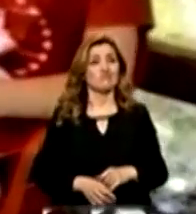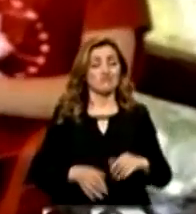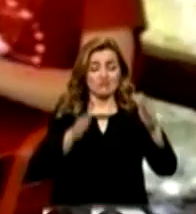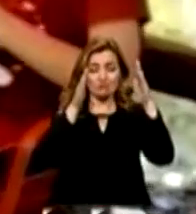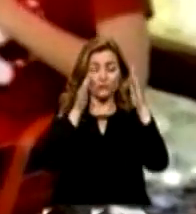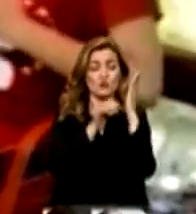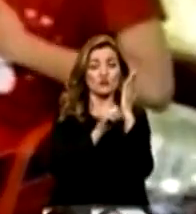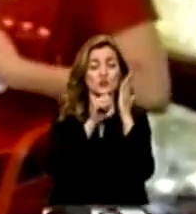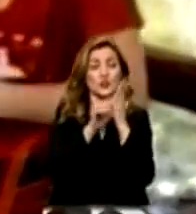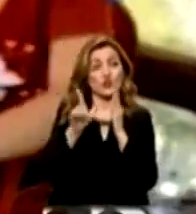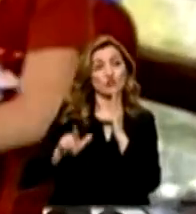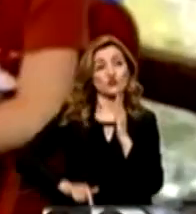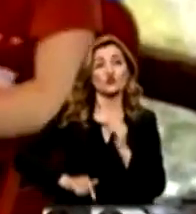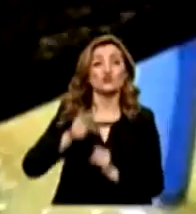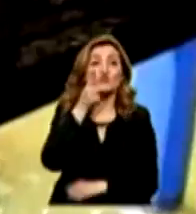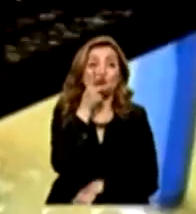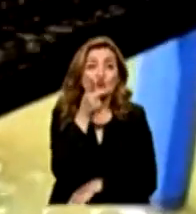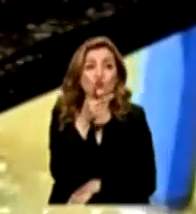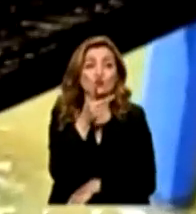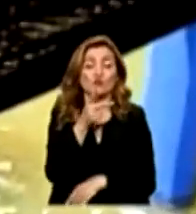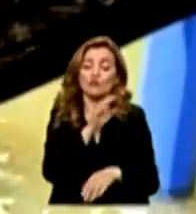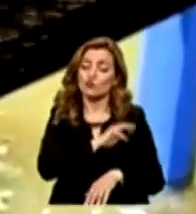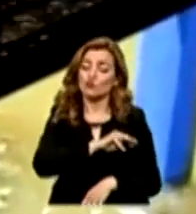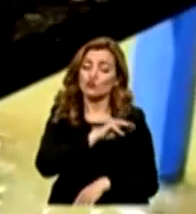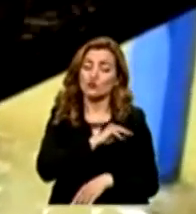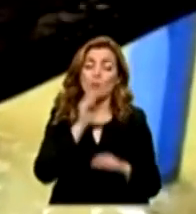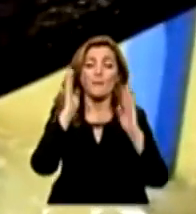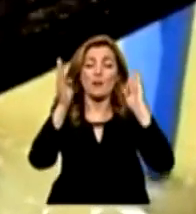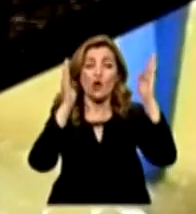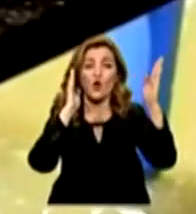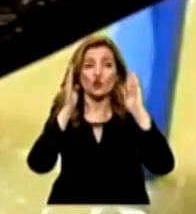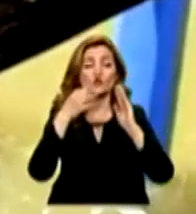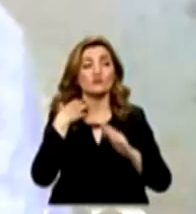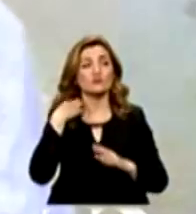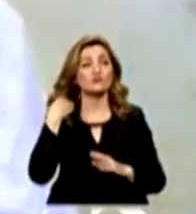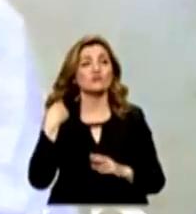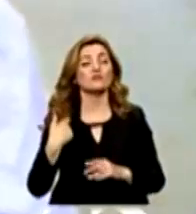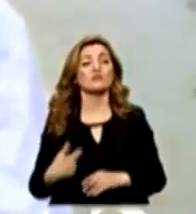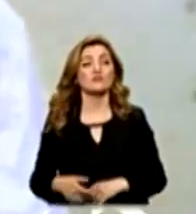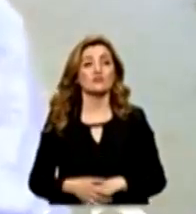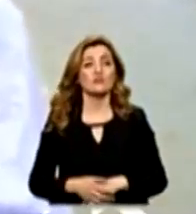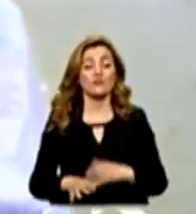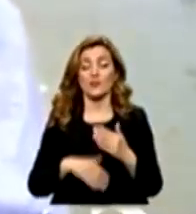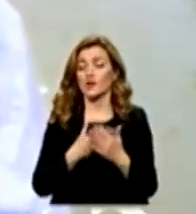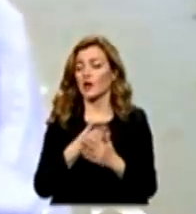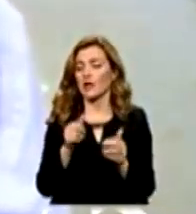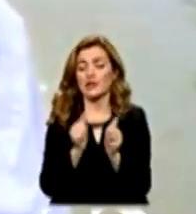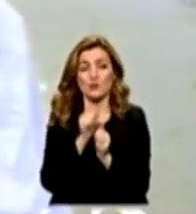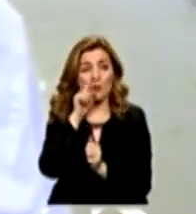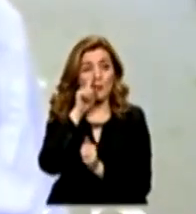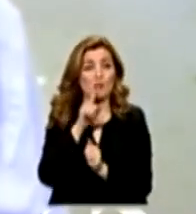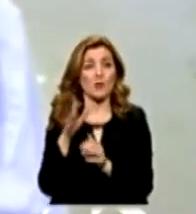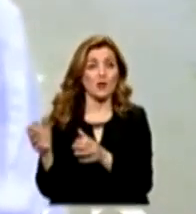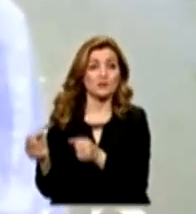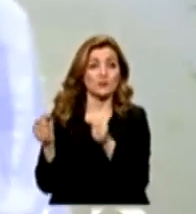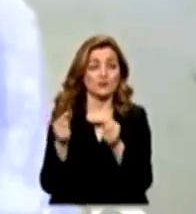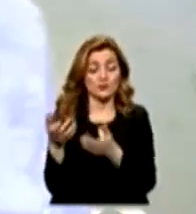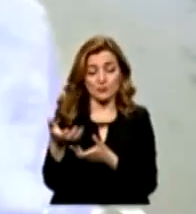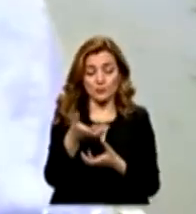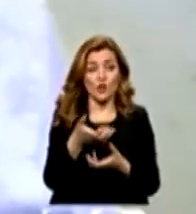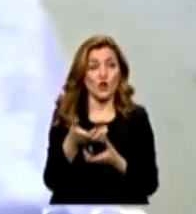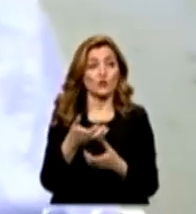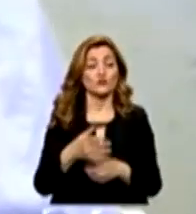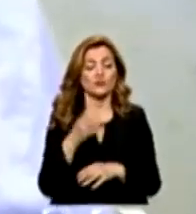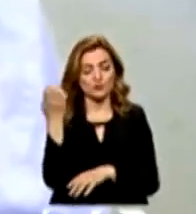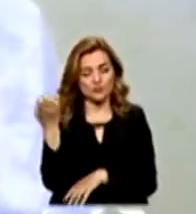atención del Ministerio de Salud Pública y el municipio de Babahoyo. De inmediato trasladamos a nuestro personal, bien sea de cuerpo bomberos y